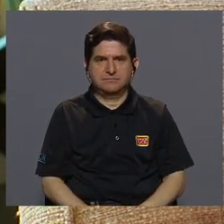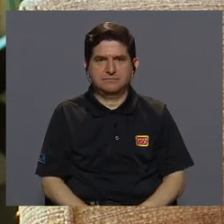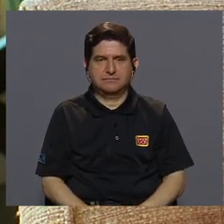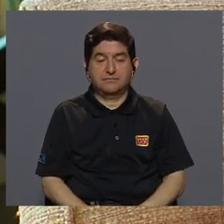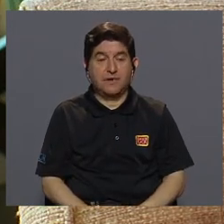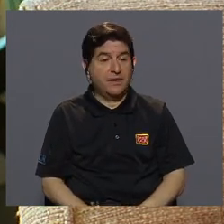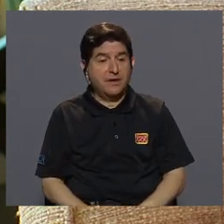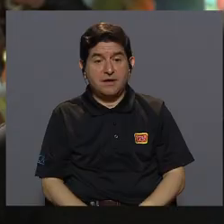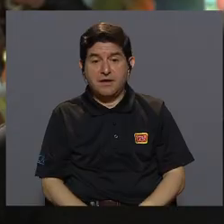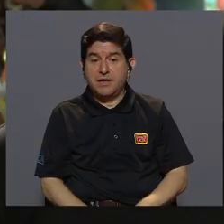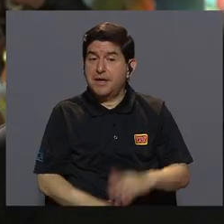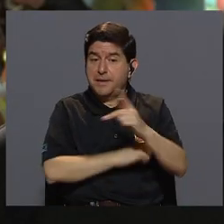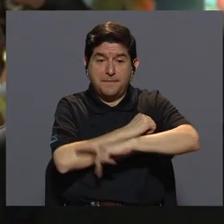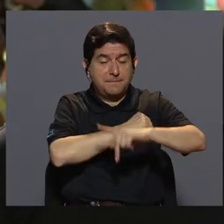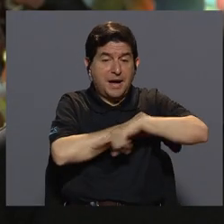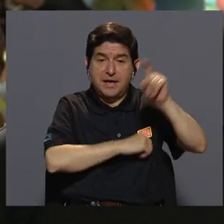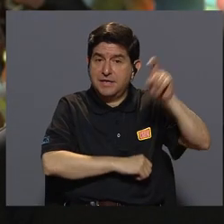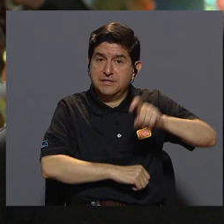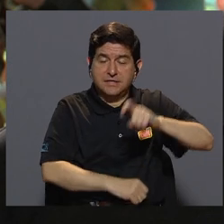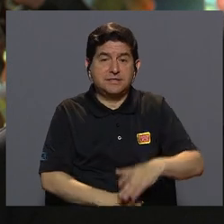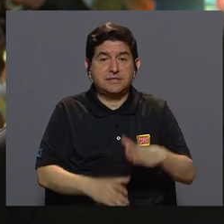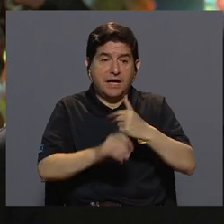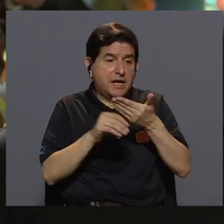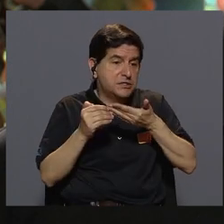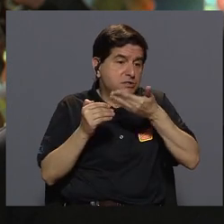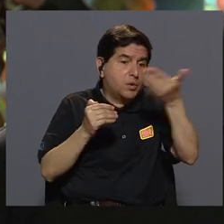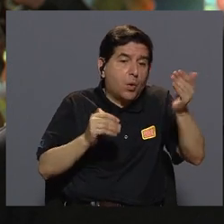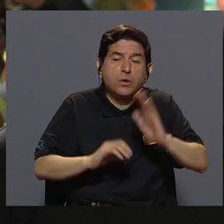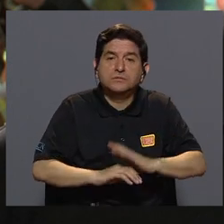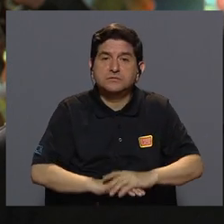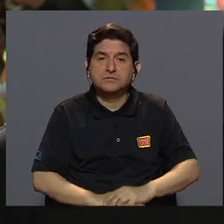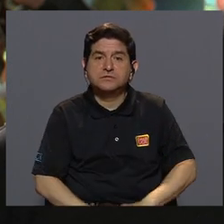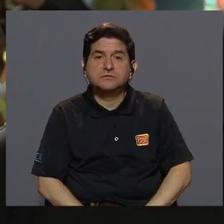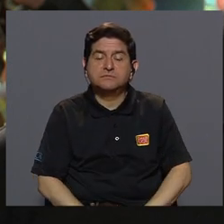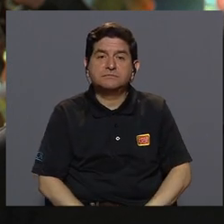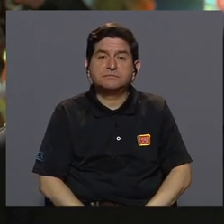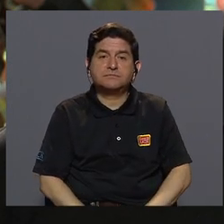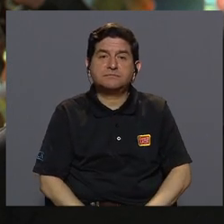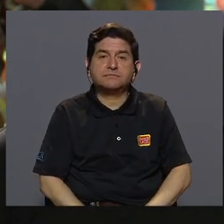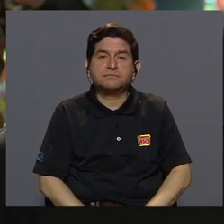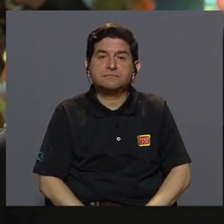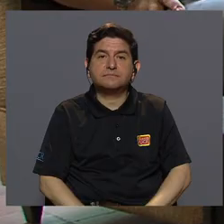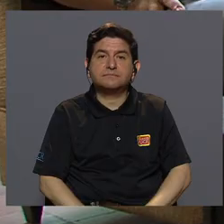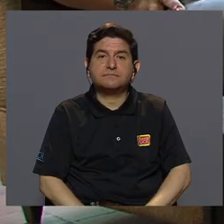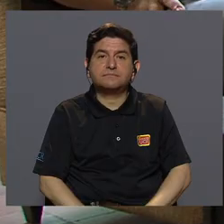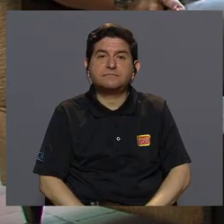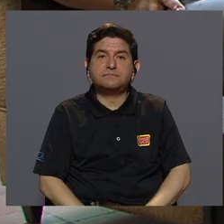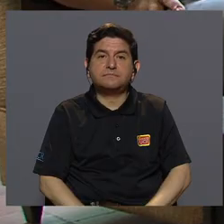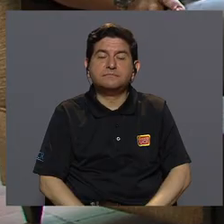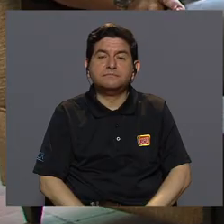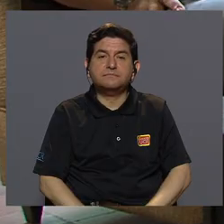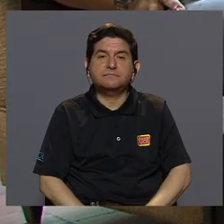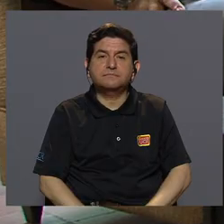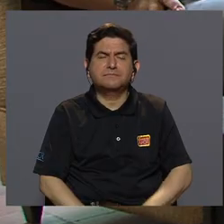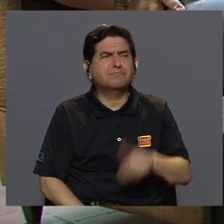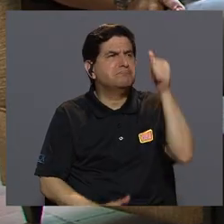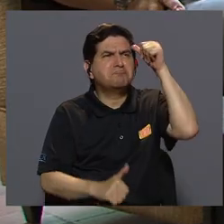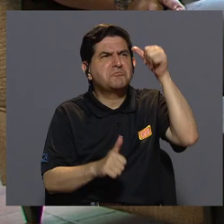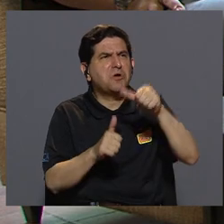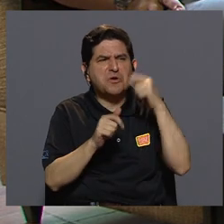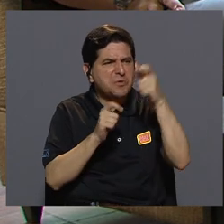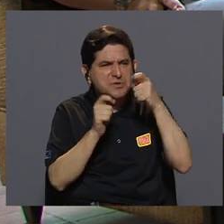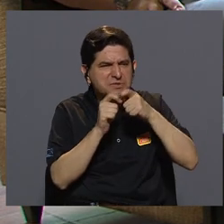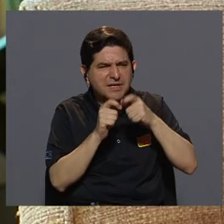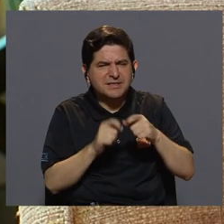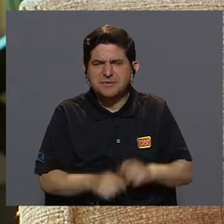de que definitivamente los países tienen que hacer cosas y bueno, ya no me acuerdo